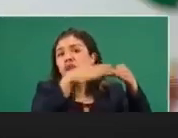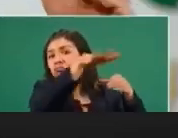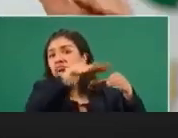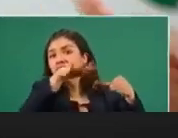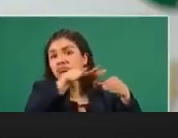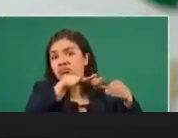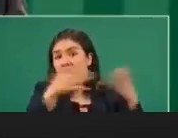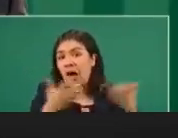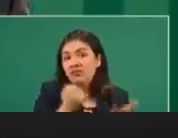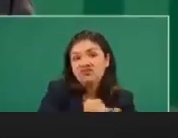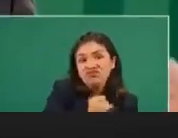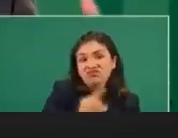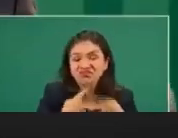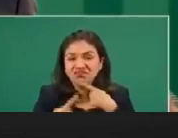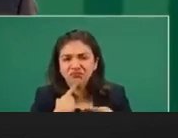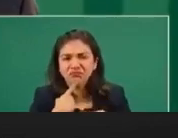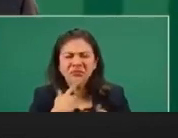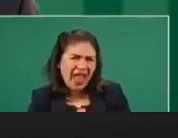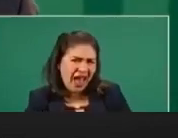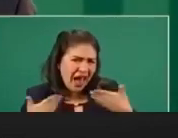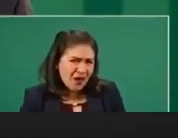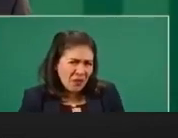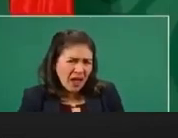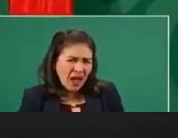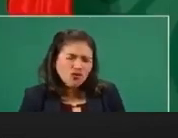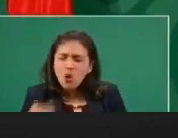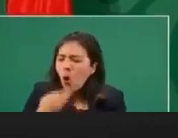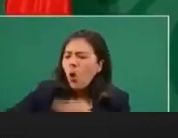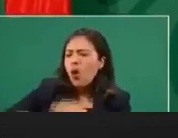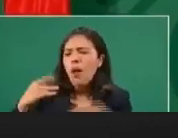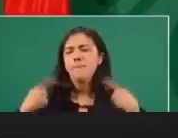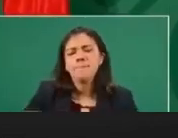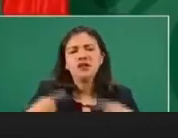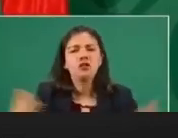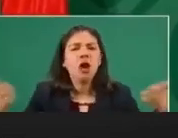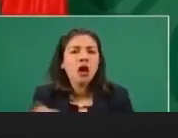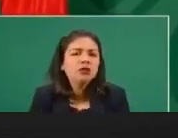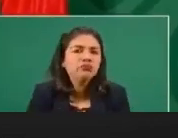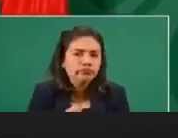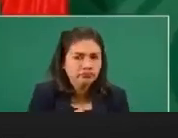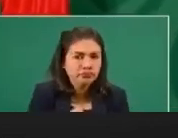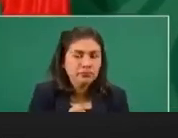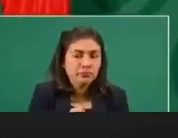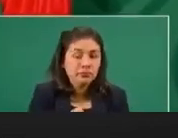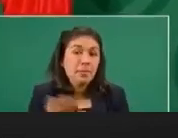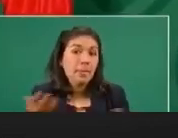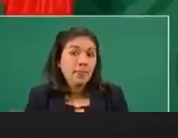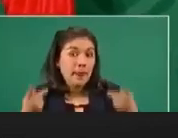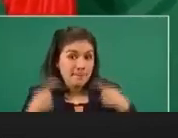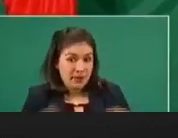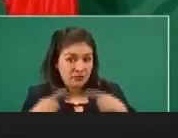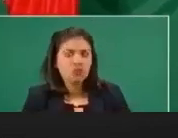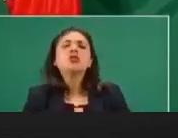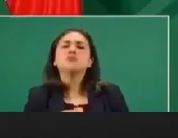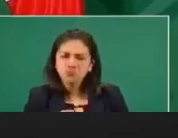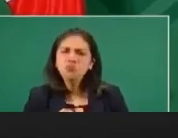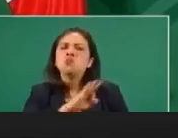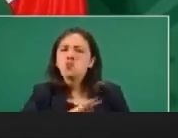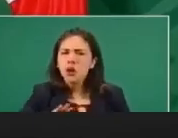Ahora no, ahora es todo el pueblo. La gente está